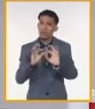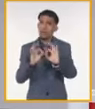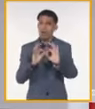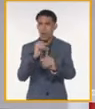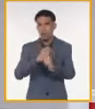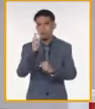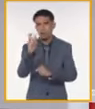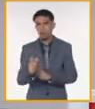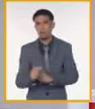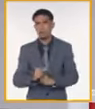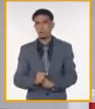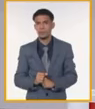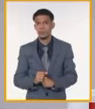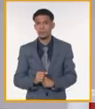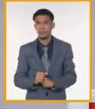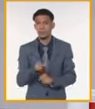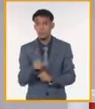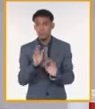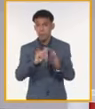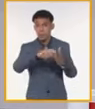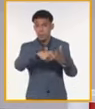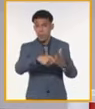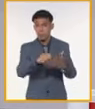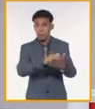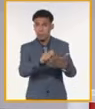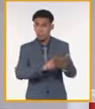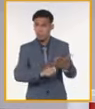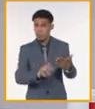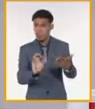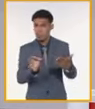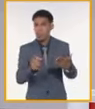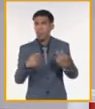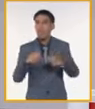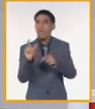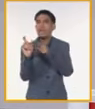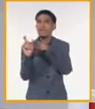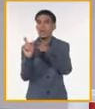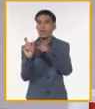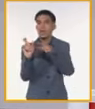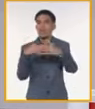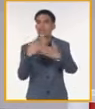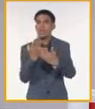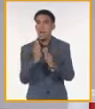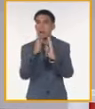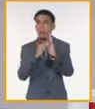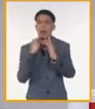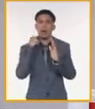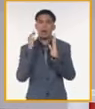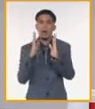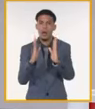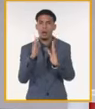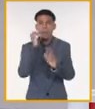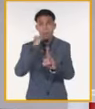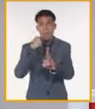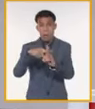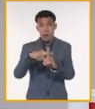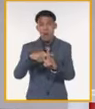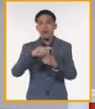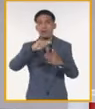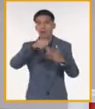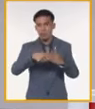condiciones y la y ese contrato como escrito tiene que tener la fecha y tiene que tener la firma Entonces nosotros estamos haciendo